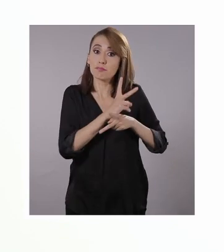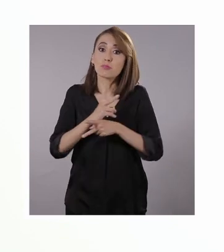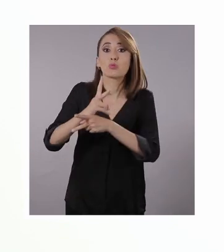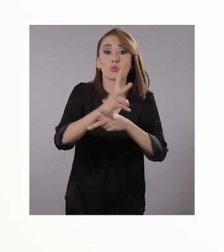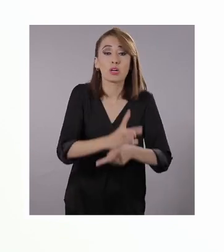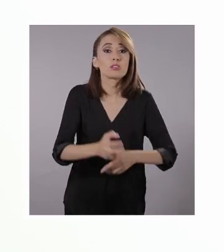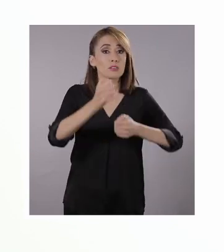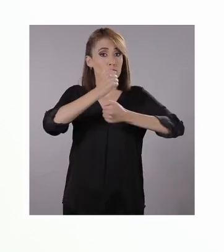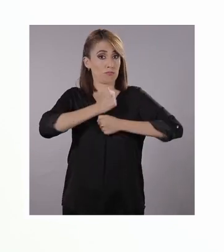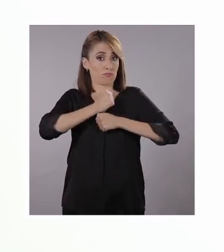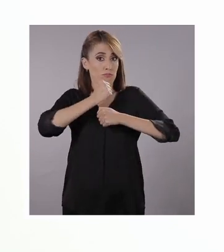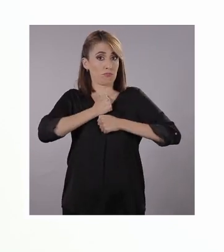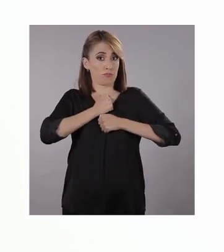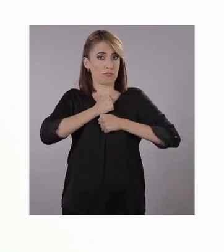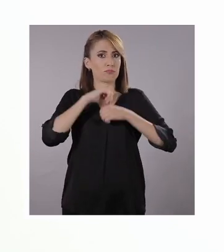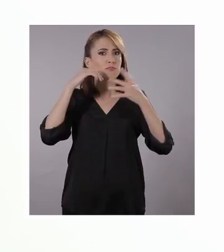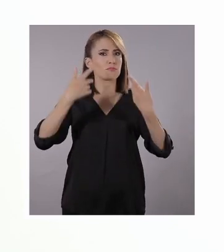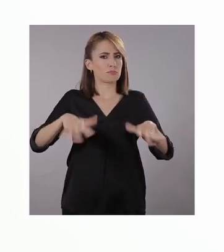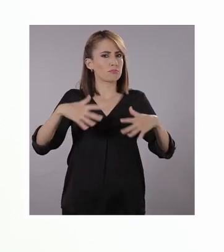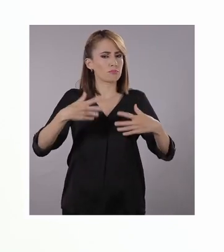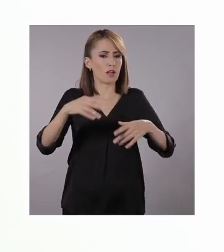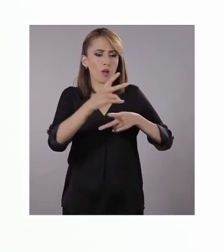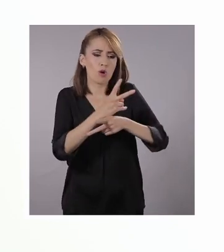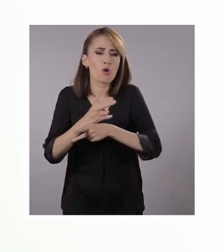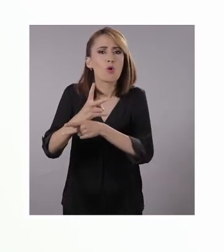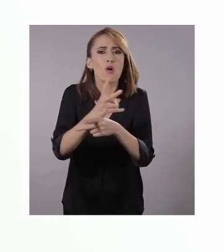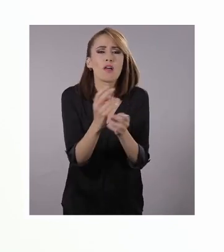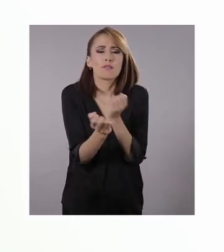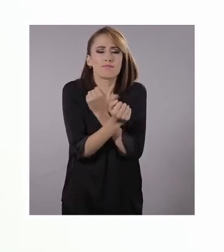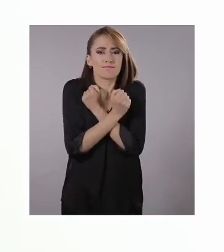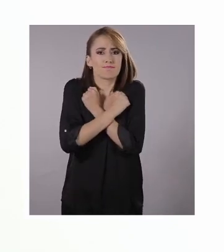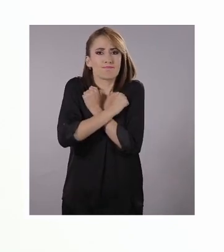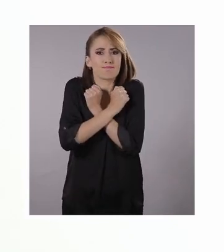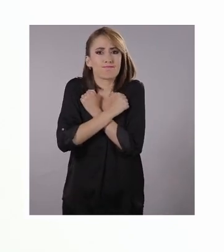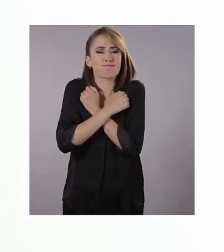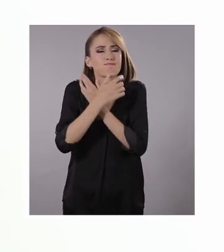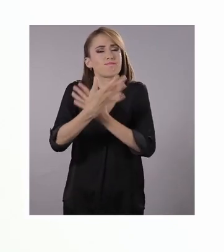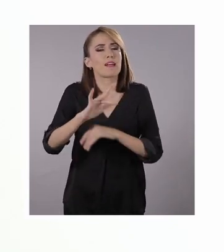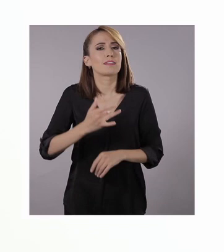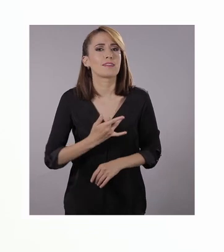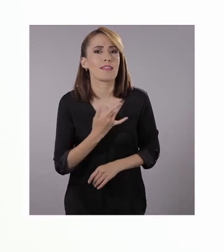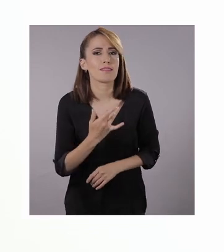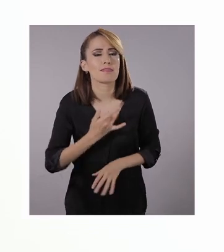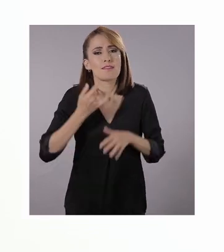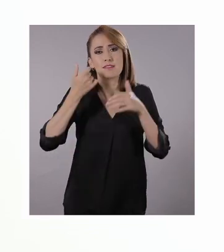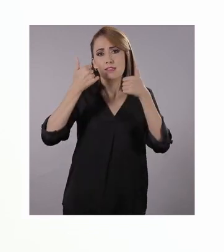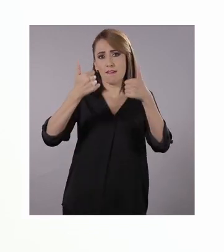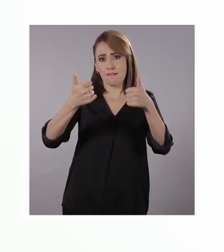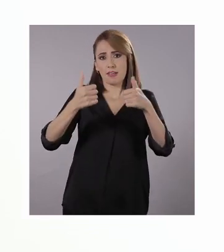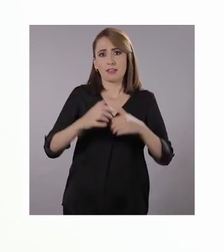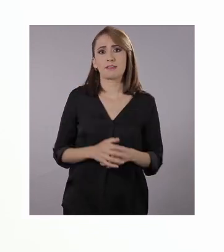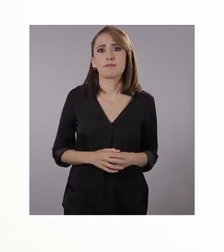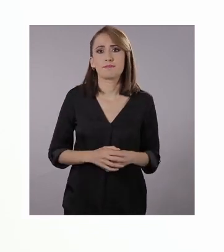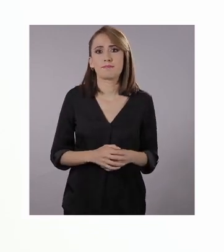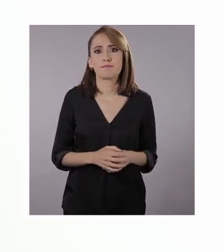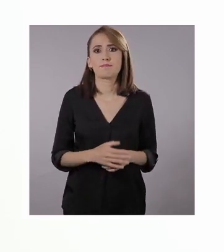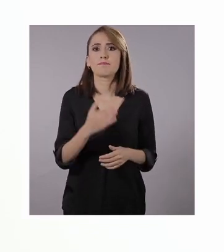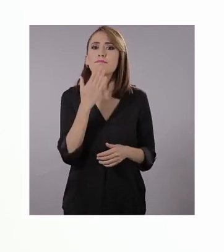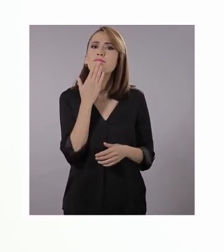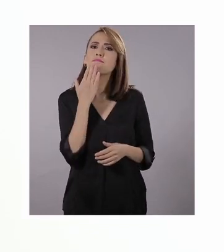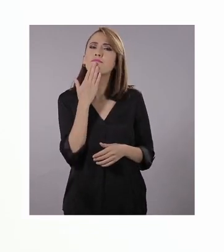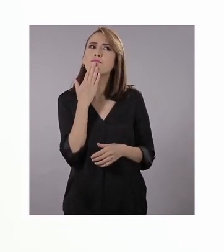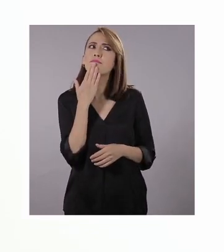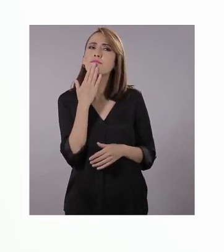Esta palabra me fascina. Es una palabra que resume en sí el amarse a sí mismo, el sentirse bien y el estar